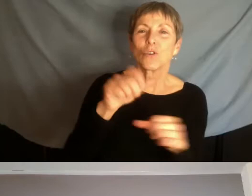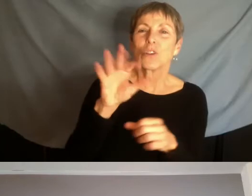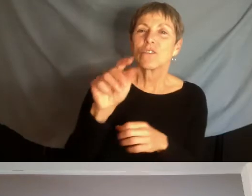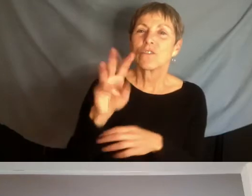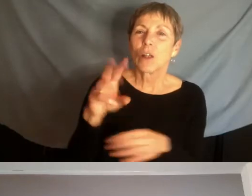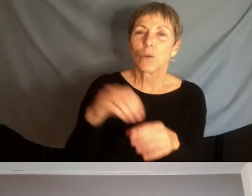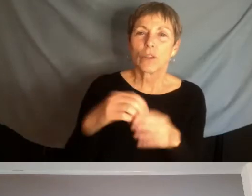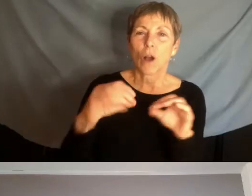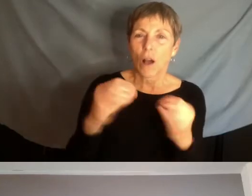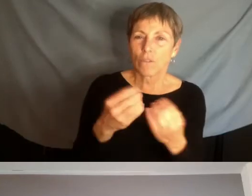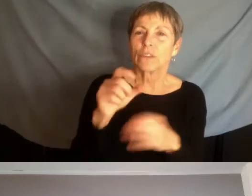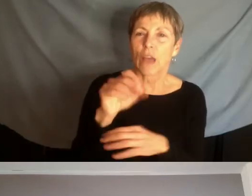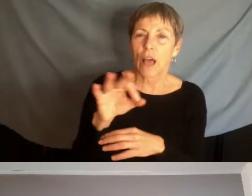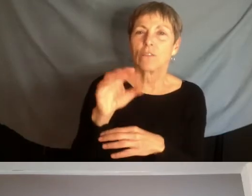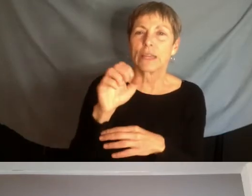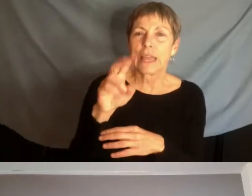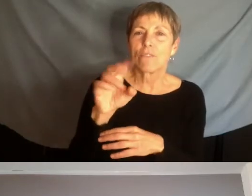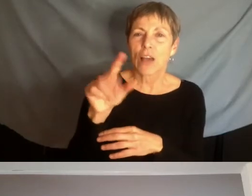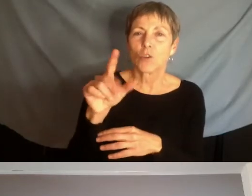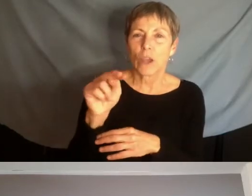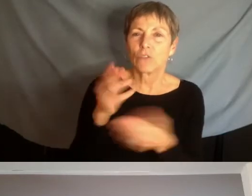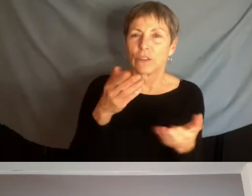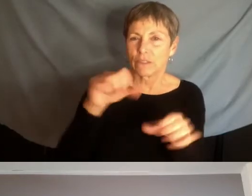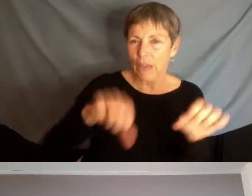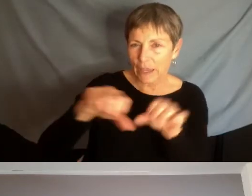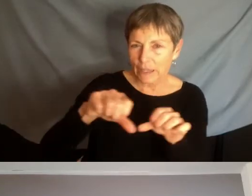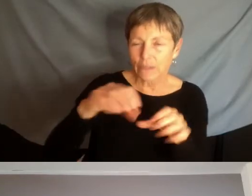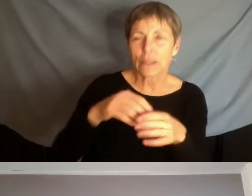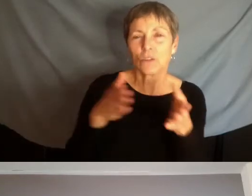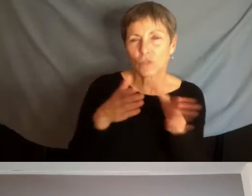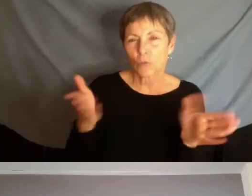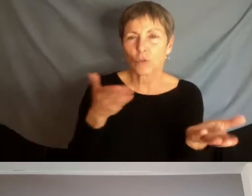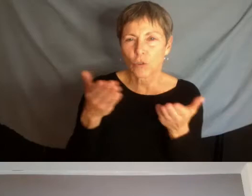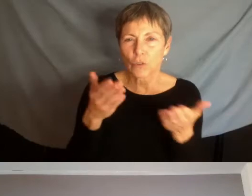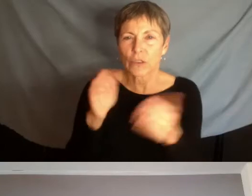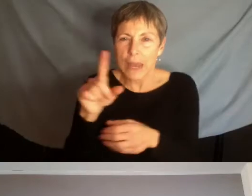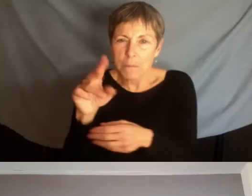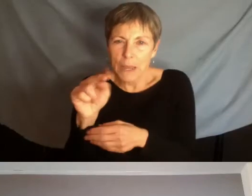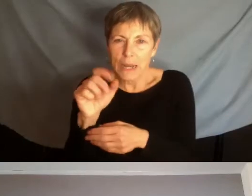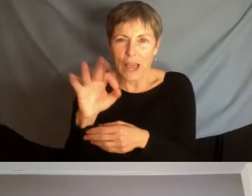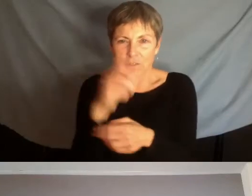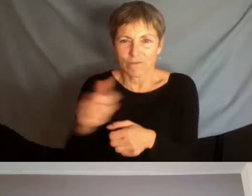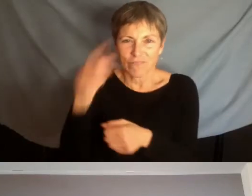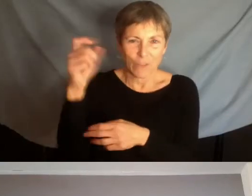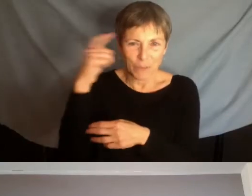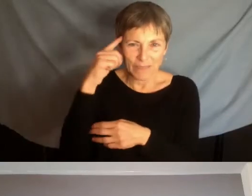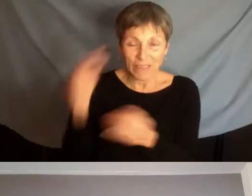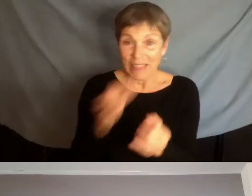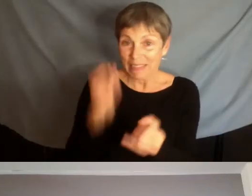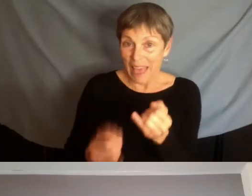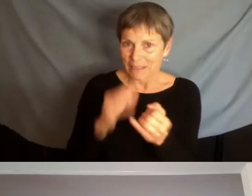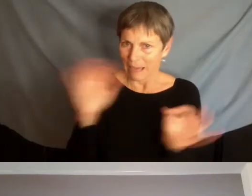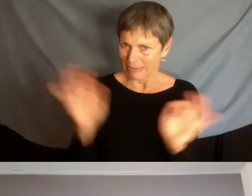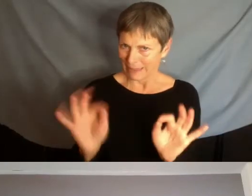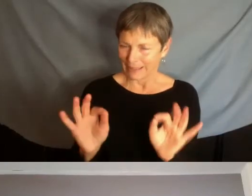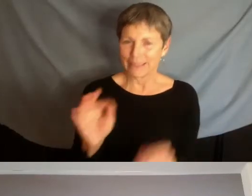2021-2022. También es un fellow asociado en la Administración de Servicios Generales del Gobierno Federal. Y último, pero